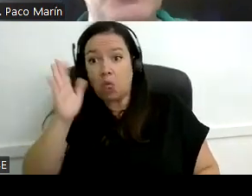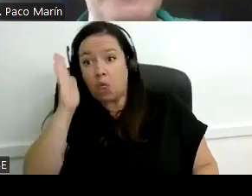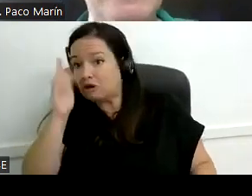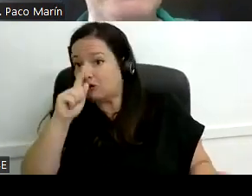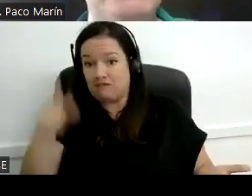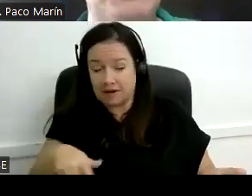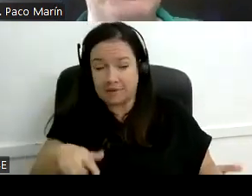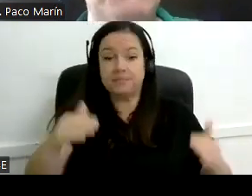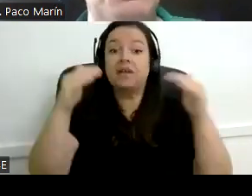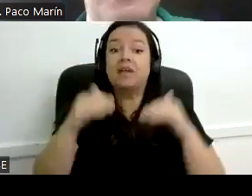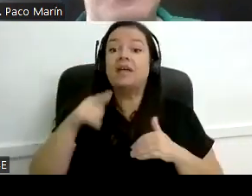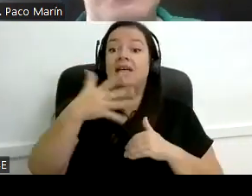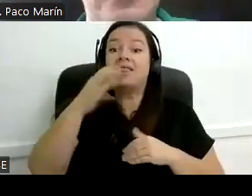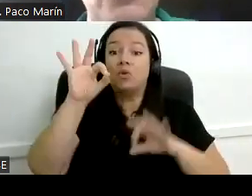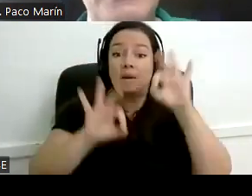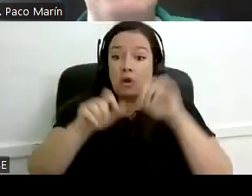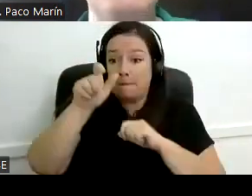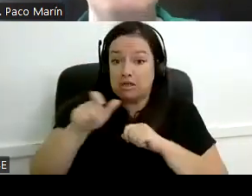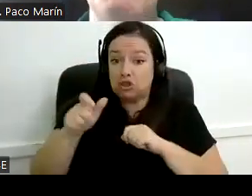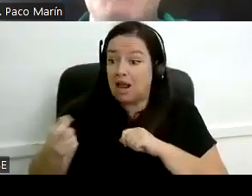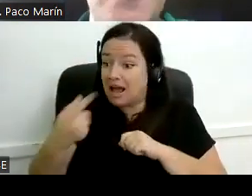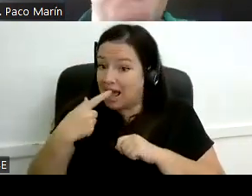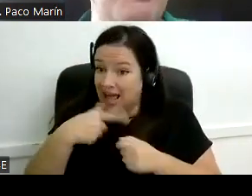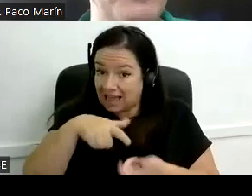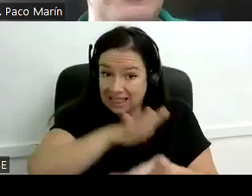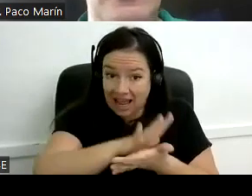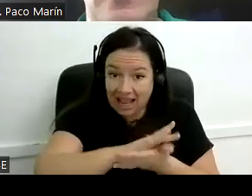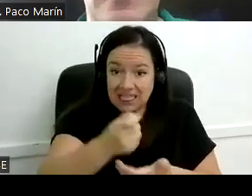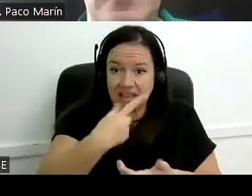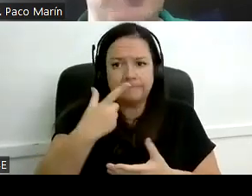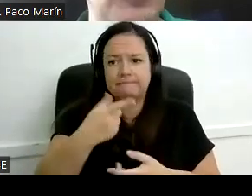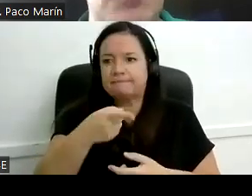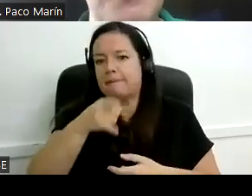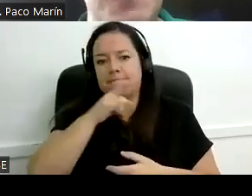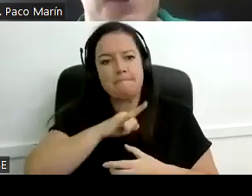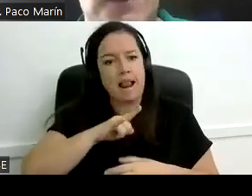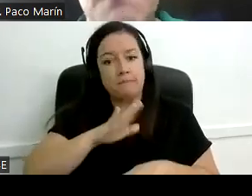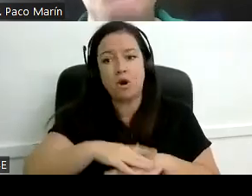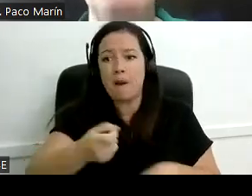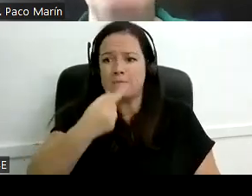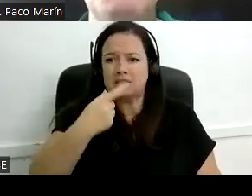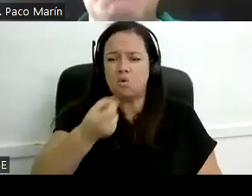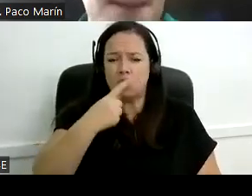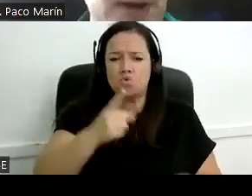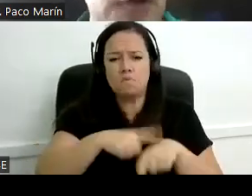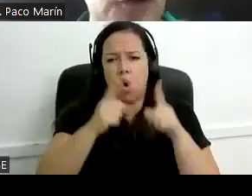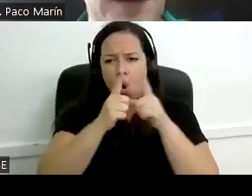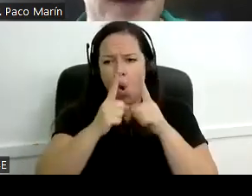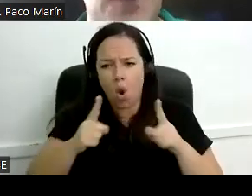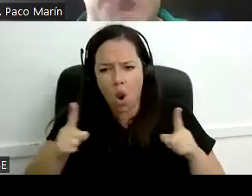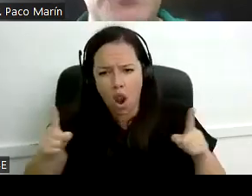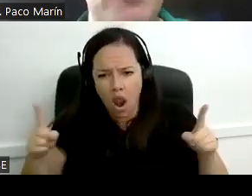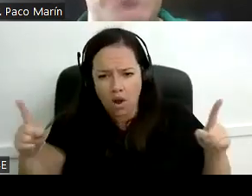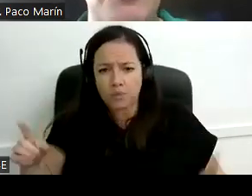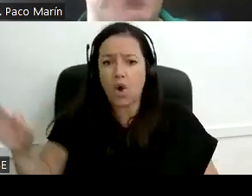personas que toman tranquilizantes lo hacen de forma errónea, bien porque los toman demasiado tiempo, bien porque los toman